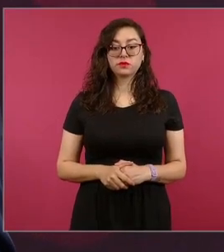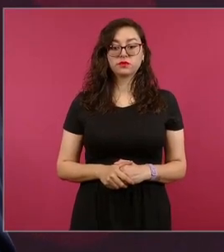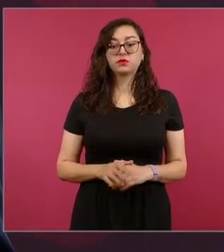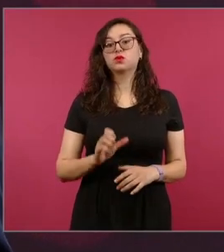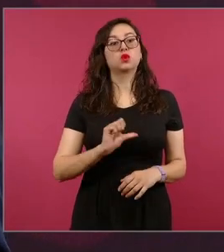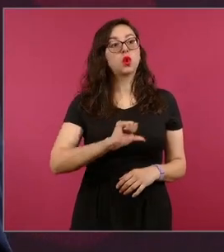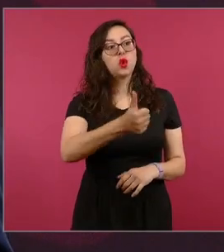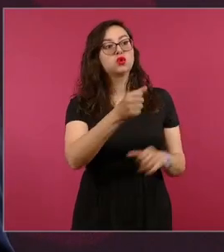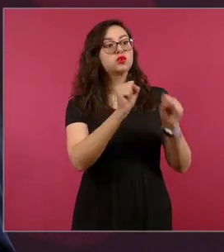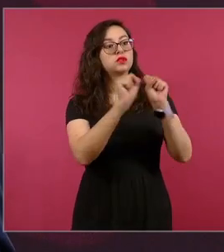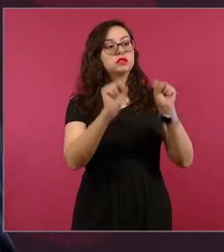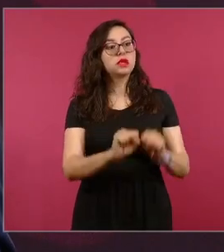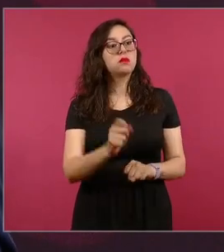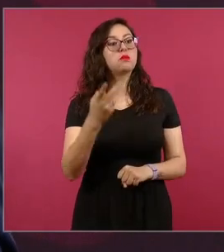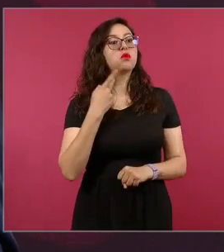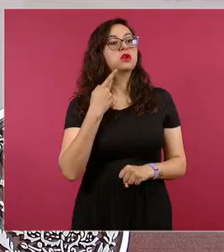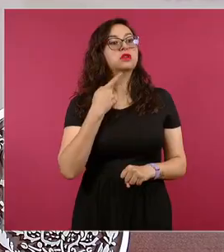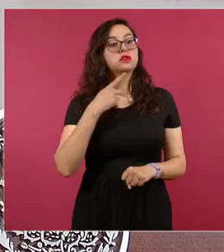otro mejor.